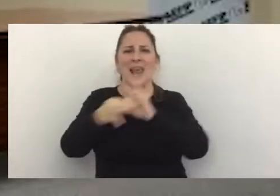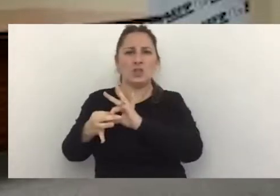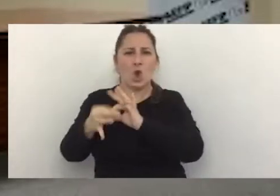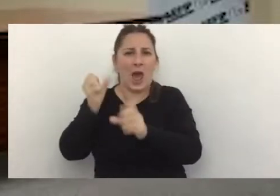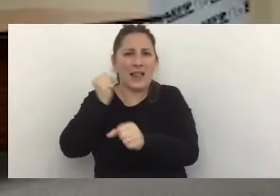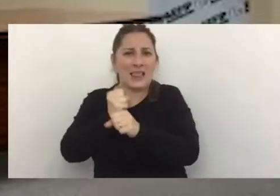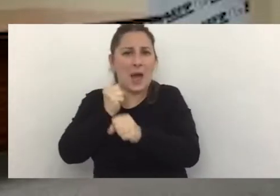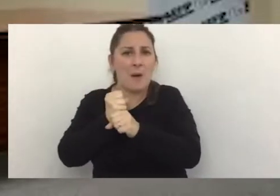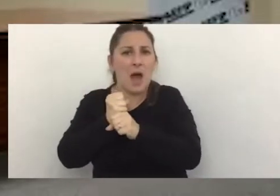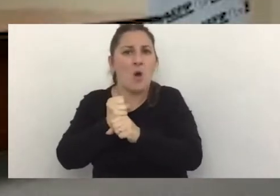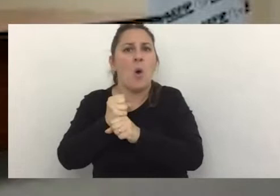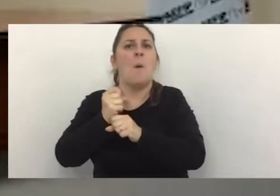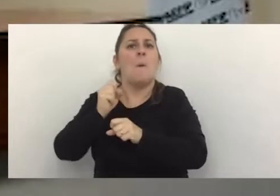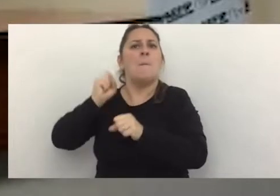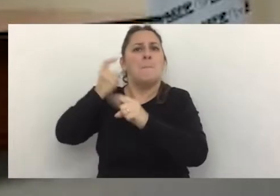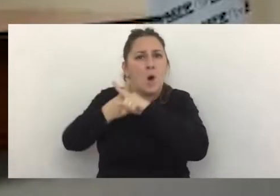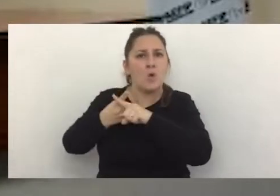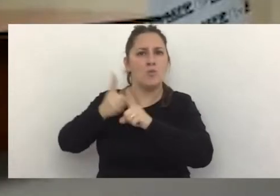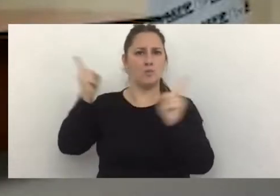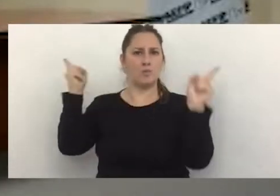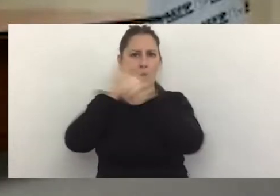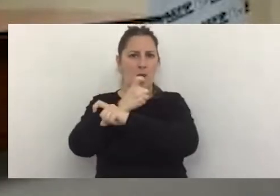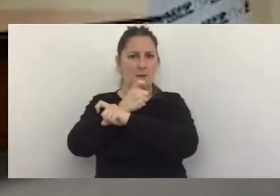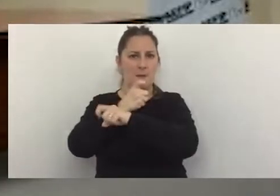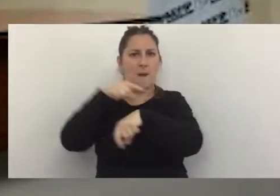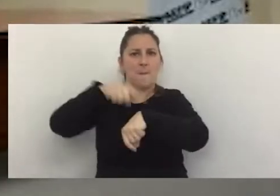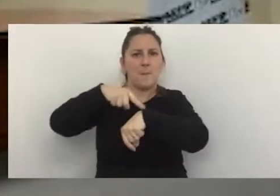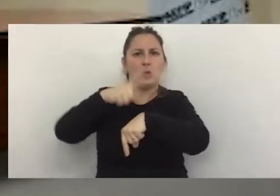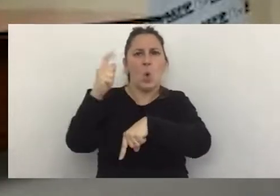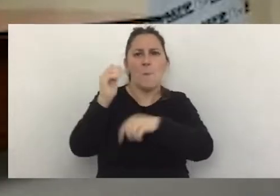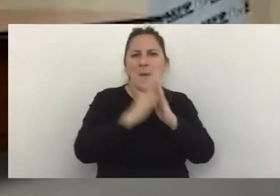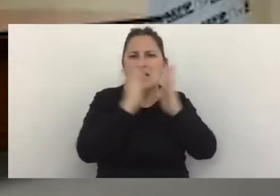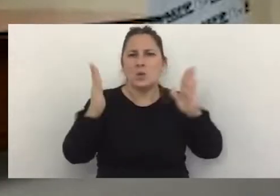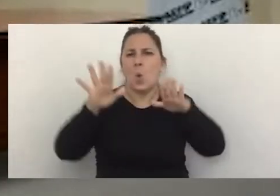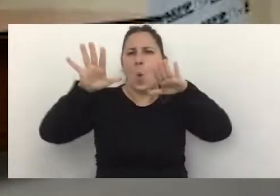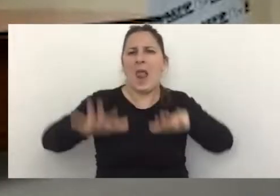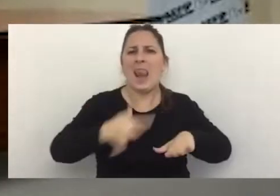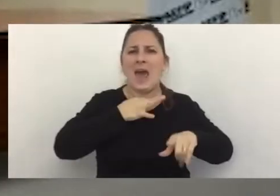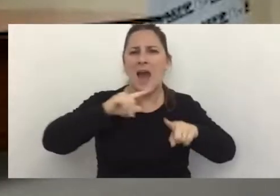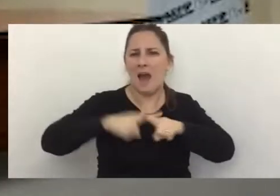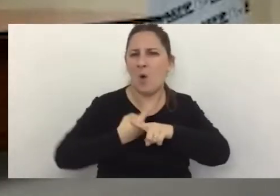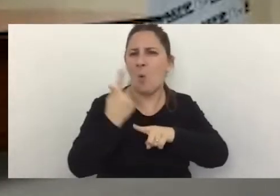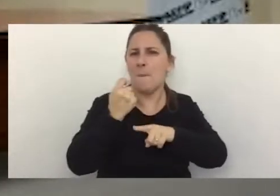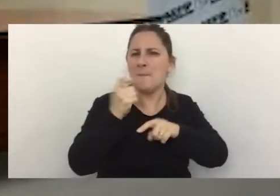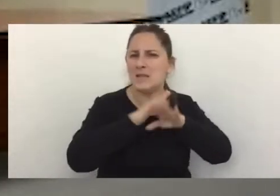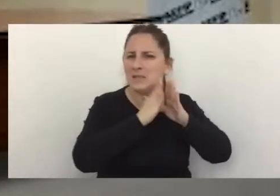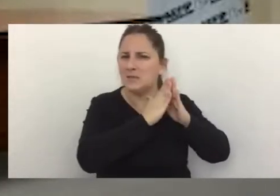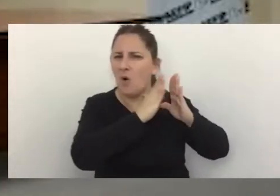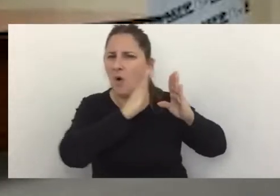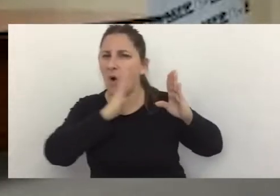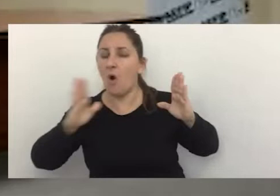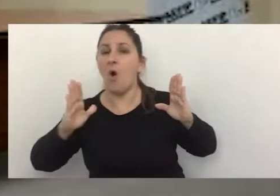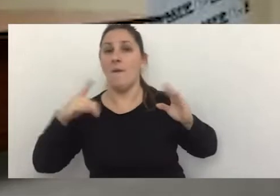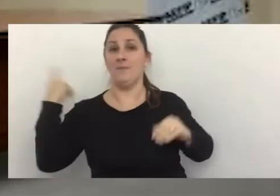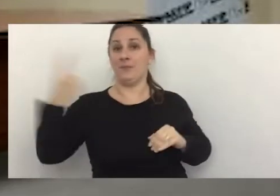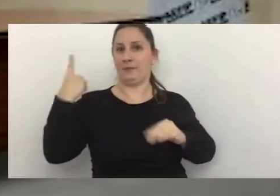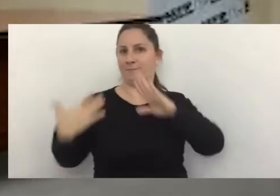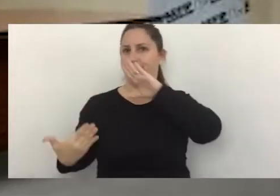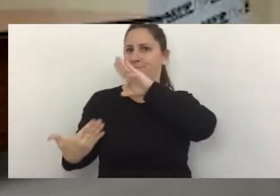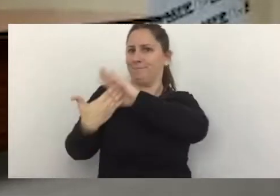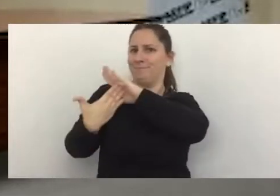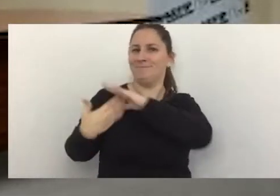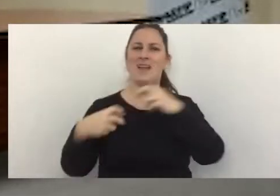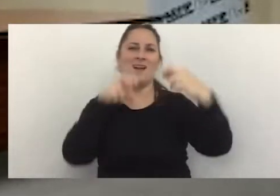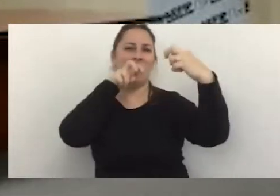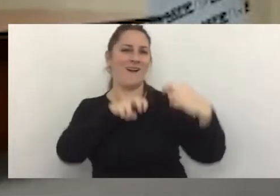raíz de un conflicto que llevan adelante durante un mes de huelga. Obviamente la patronal no se quería sentar a